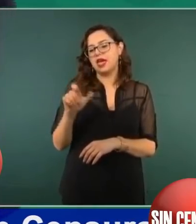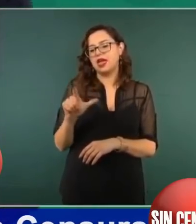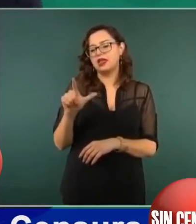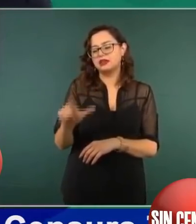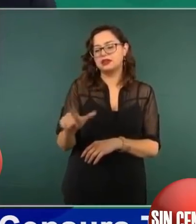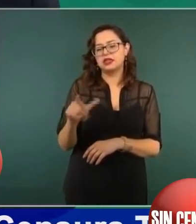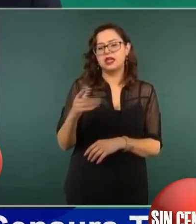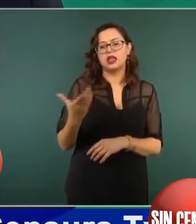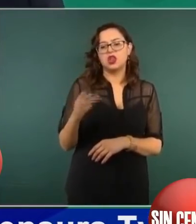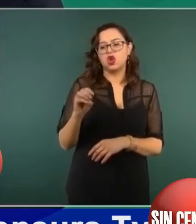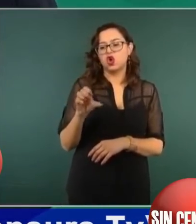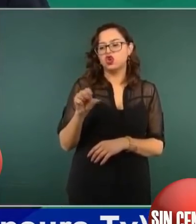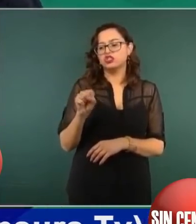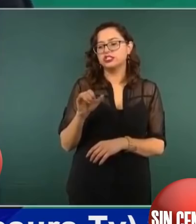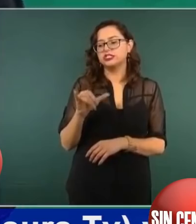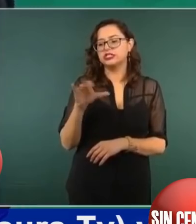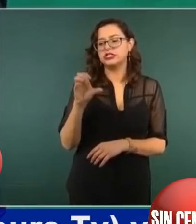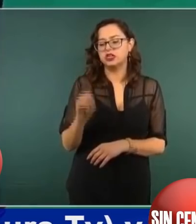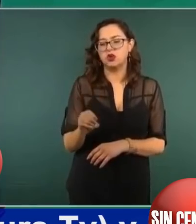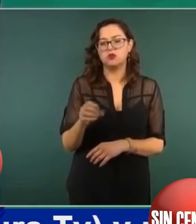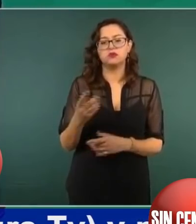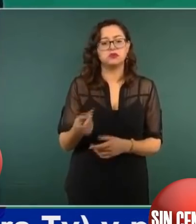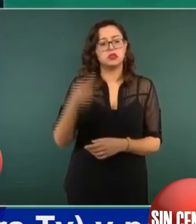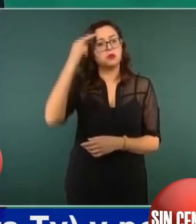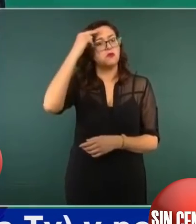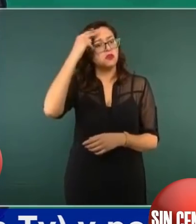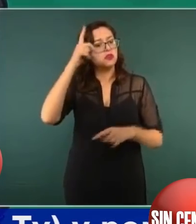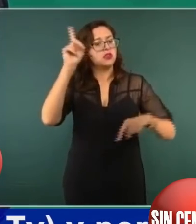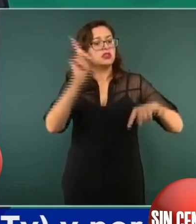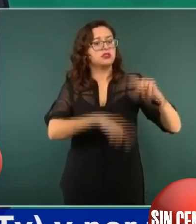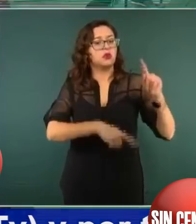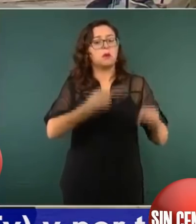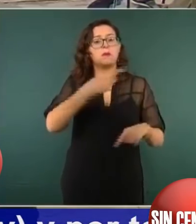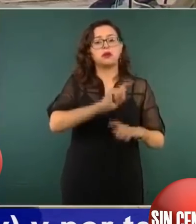pero se quedó doña Porfiria.